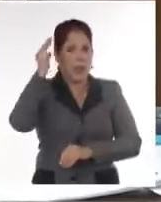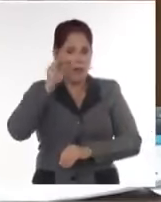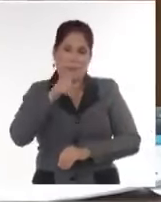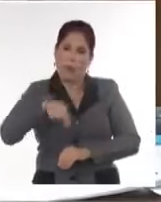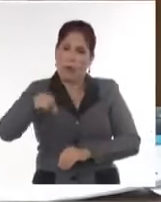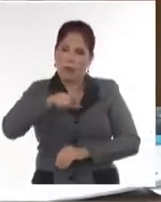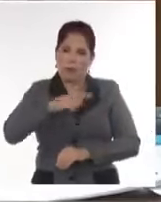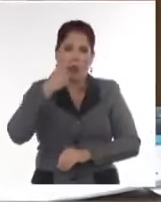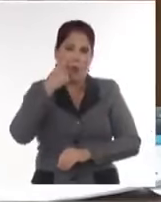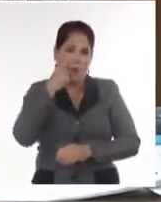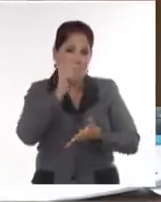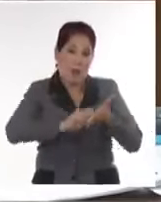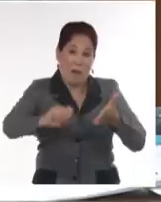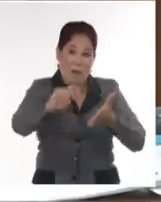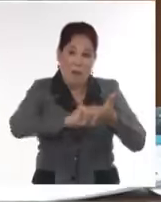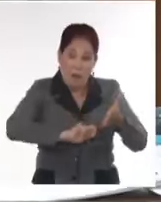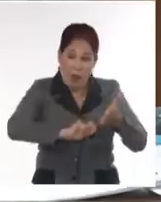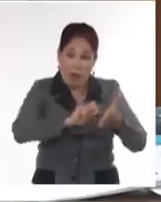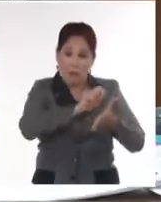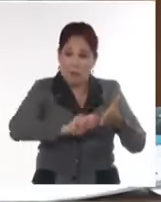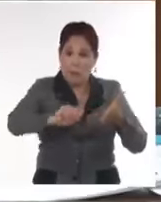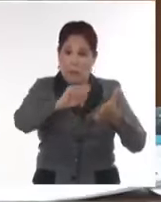que producimos nosotros en nuestros pozos,